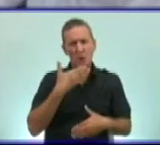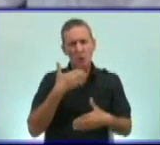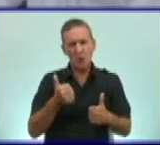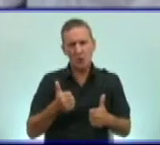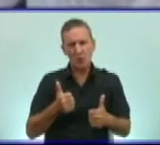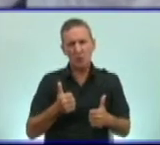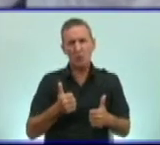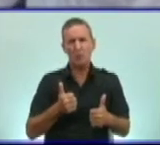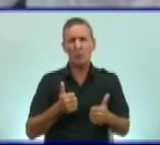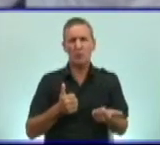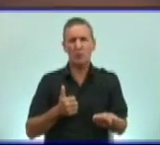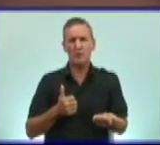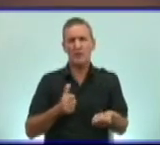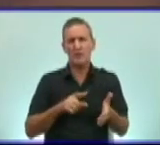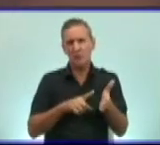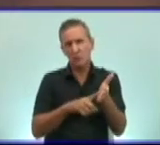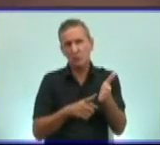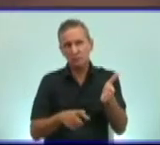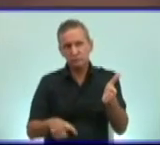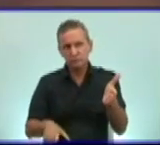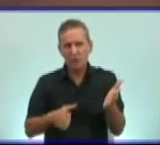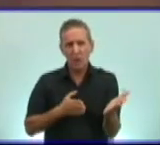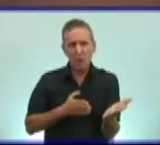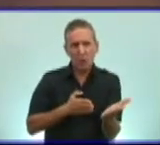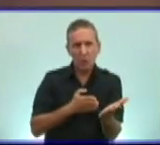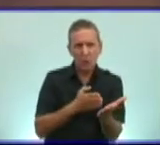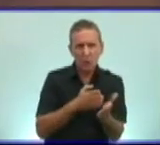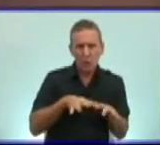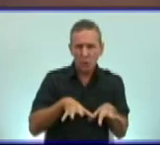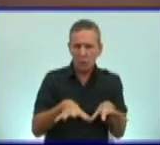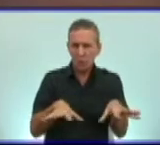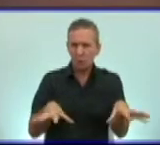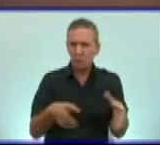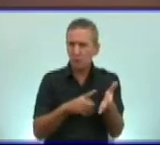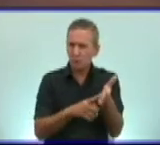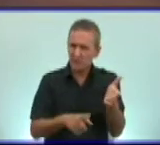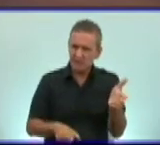un electrolito débil. No olvide anotarlo en su libreta.